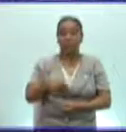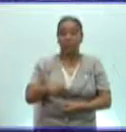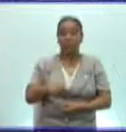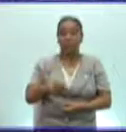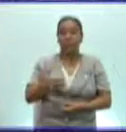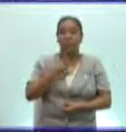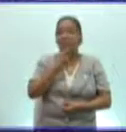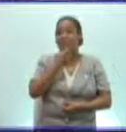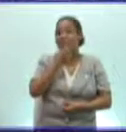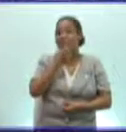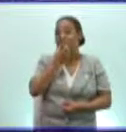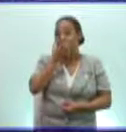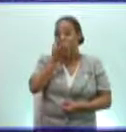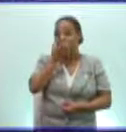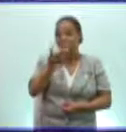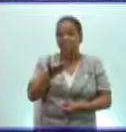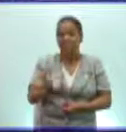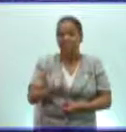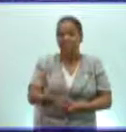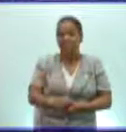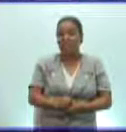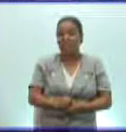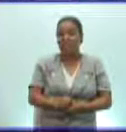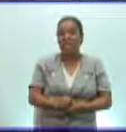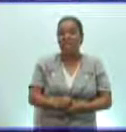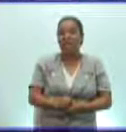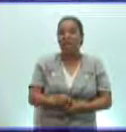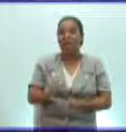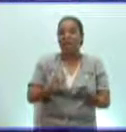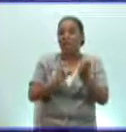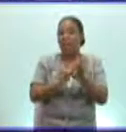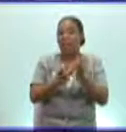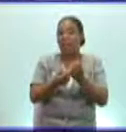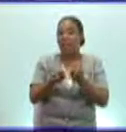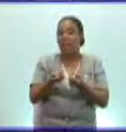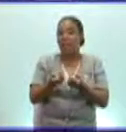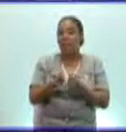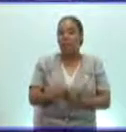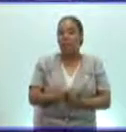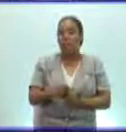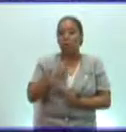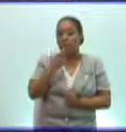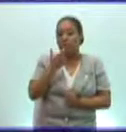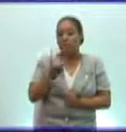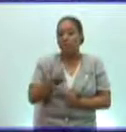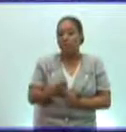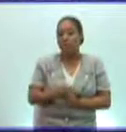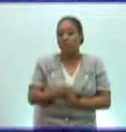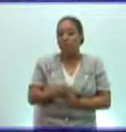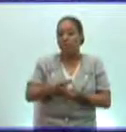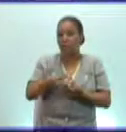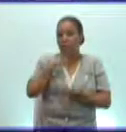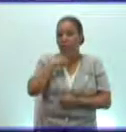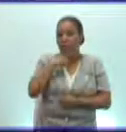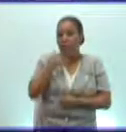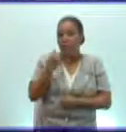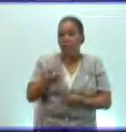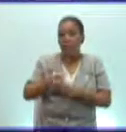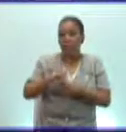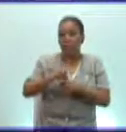fresón, las plantas de frutillos rojos, vaya. Incluso también, por ejemplo, la patata o el